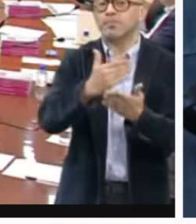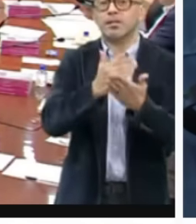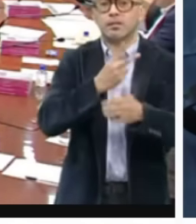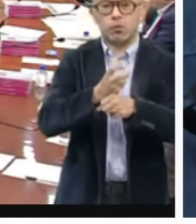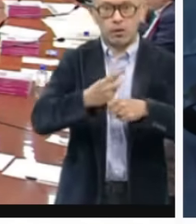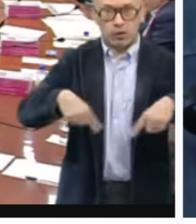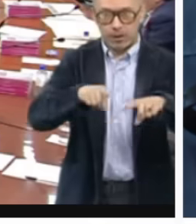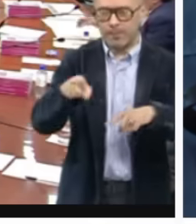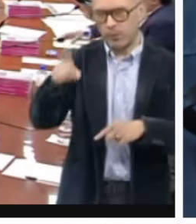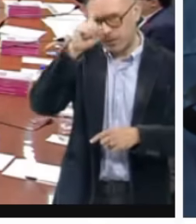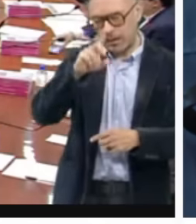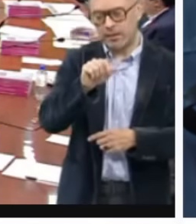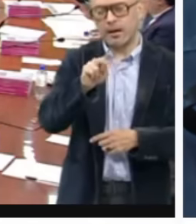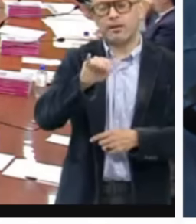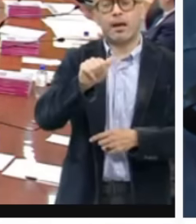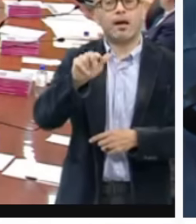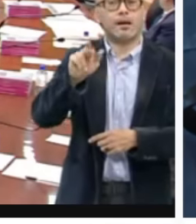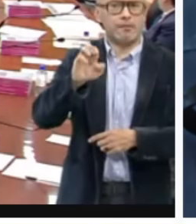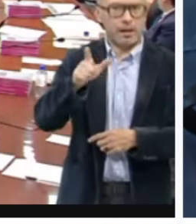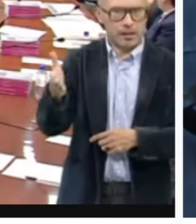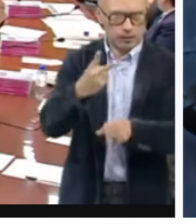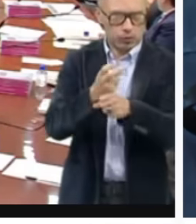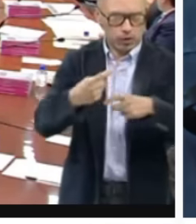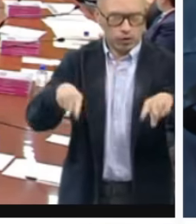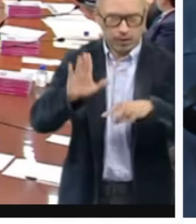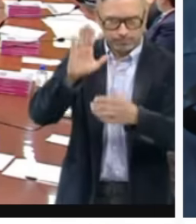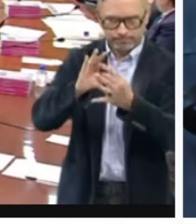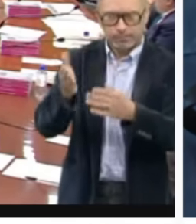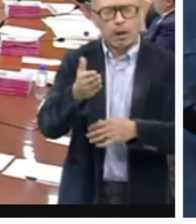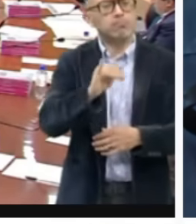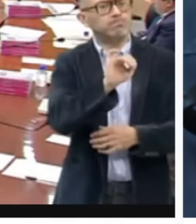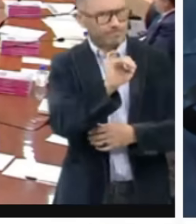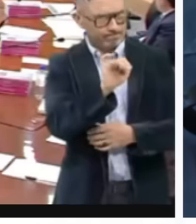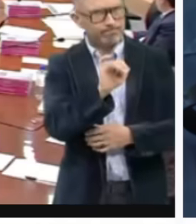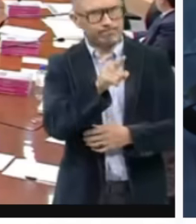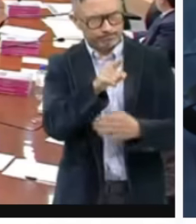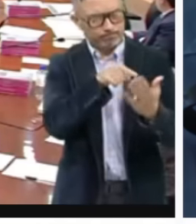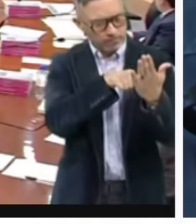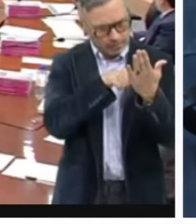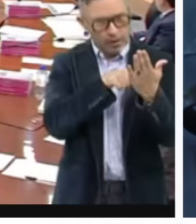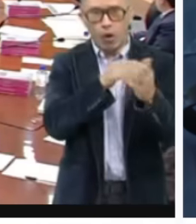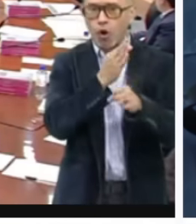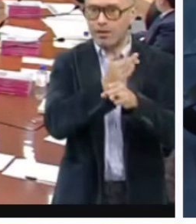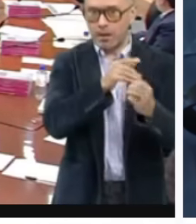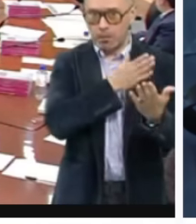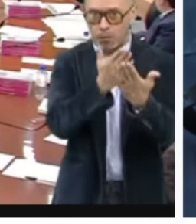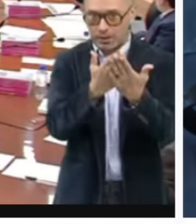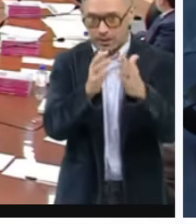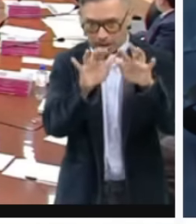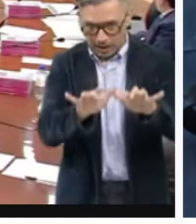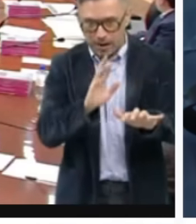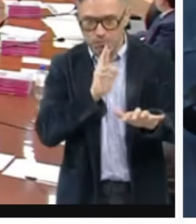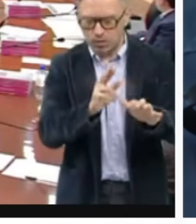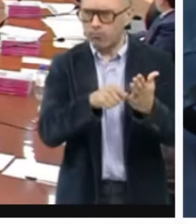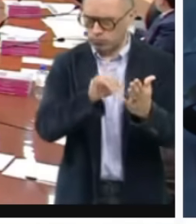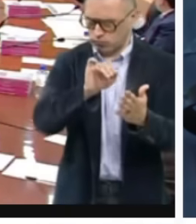Dania Rabel, en segunda ronda. Gracias, presidenta. Únicamente para decir que yo estoy de acuerdo con la respuesta que se nos está poniendo sobre la mesa. Sin embargo,